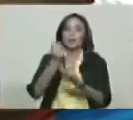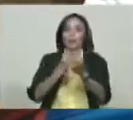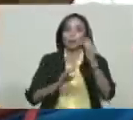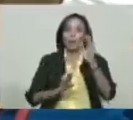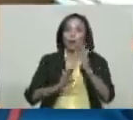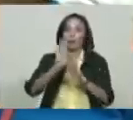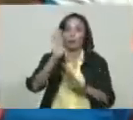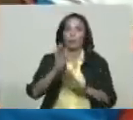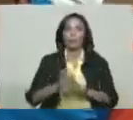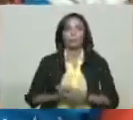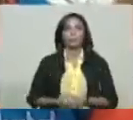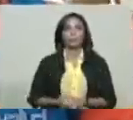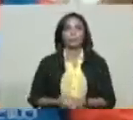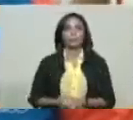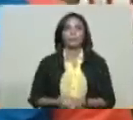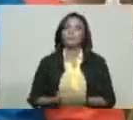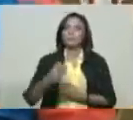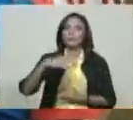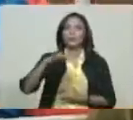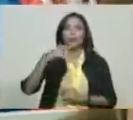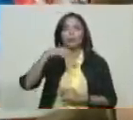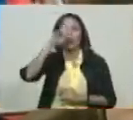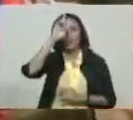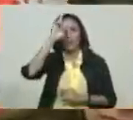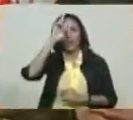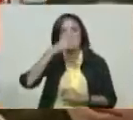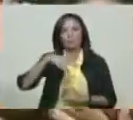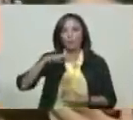compañero. ¿Dónde está Tarek?